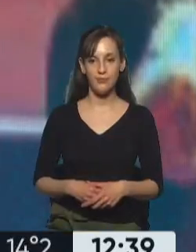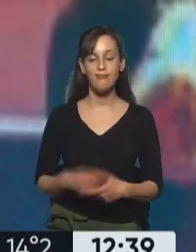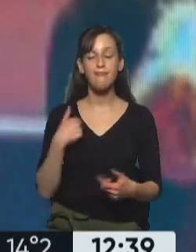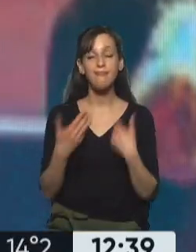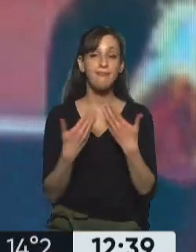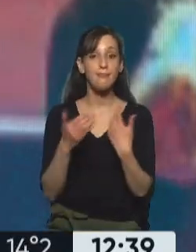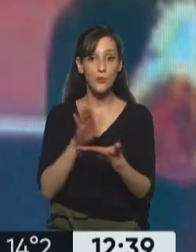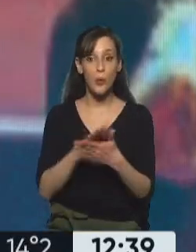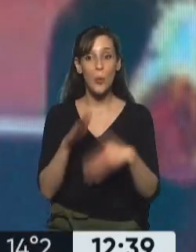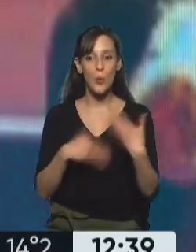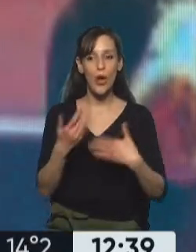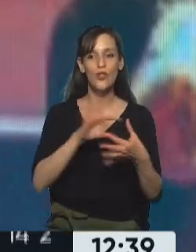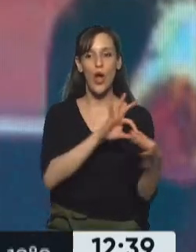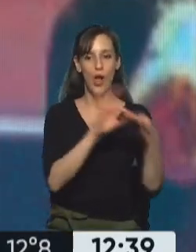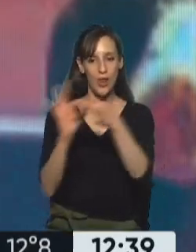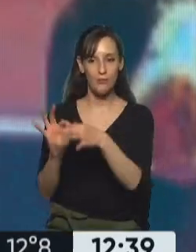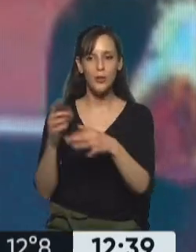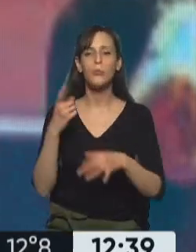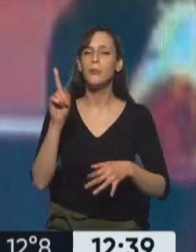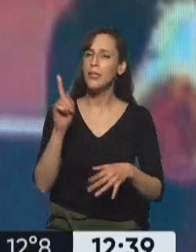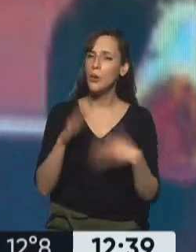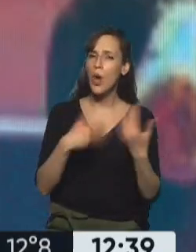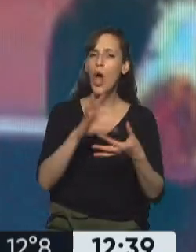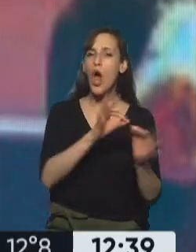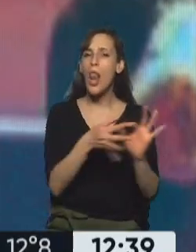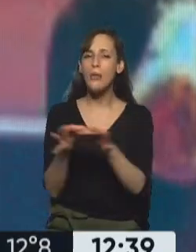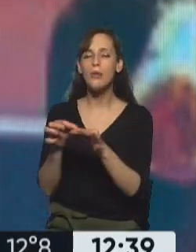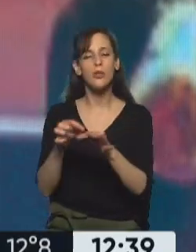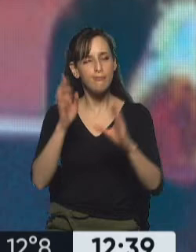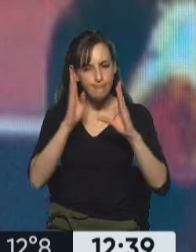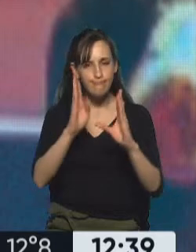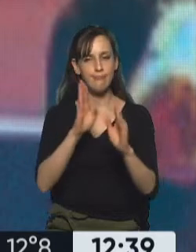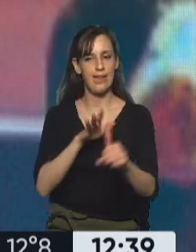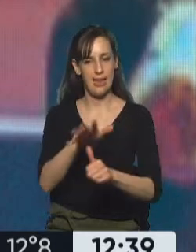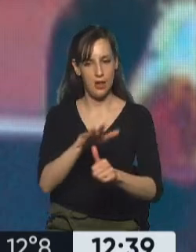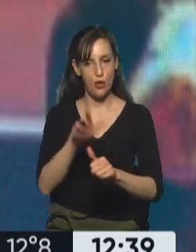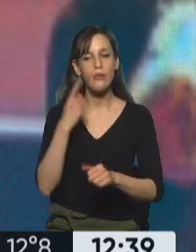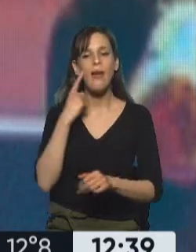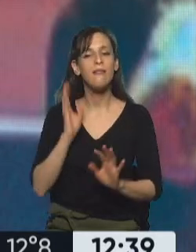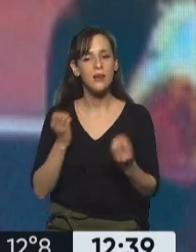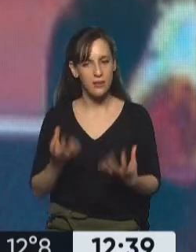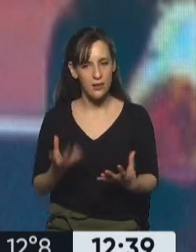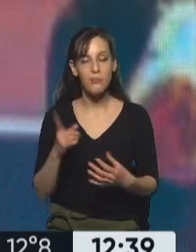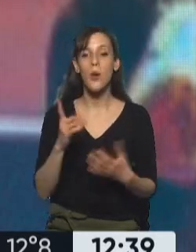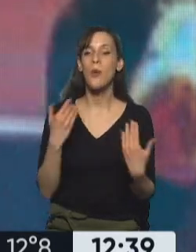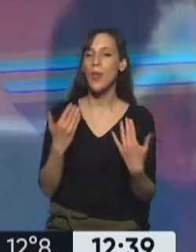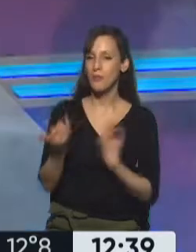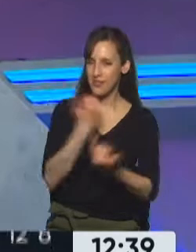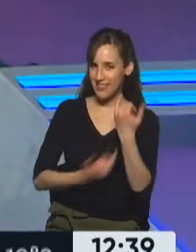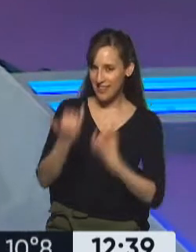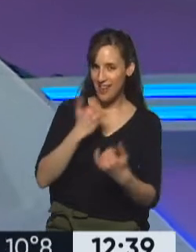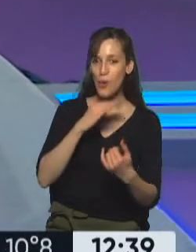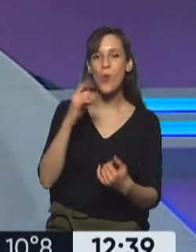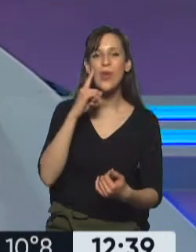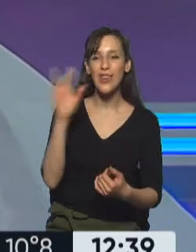hablamos de los Juegos Olímpicos, pero hablamos de los Juegos Olímpicos con perspectiva de género. Vamos a ver si es así, pero los podemos definir, Juli Codolny, ¿cómo estás?